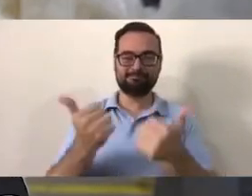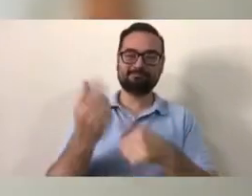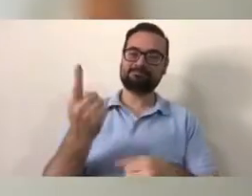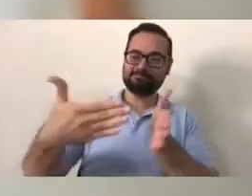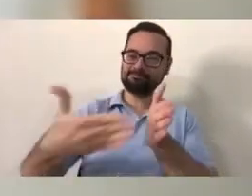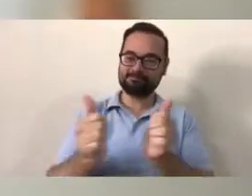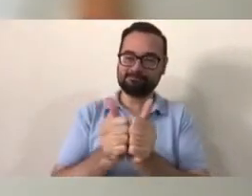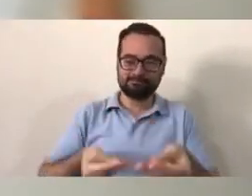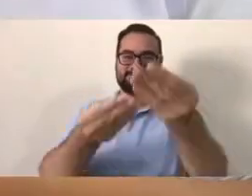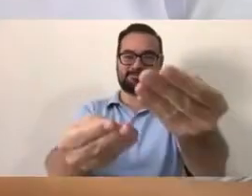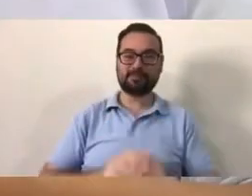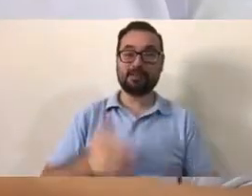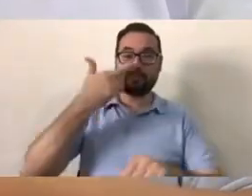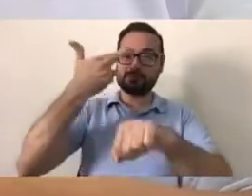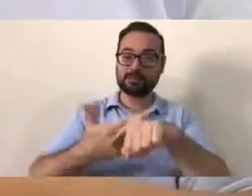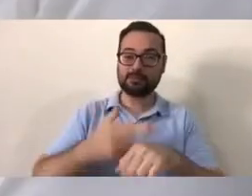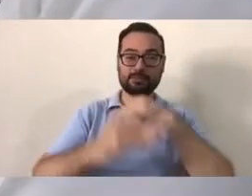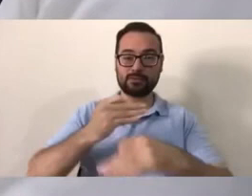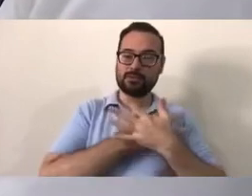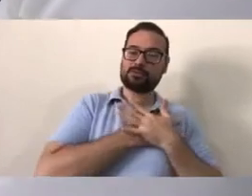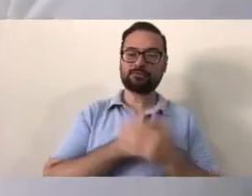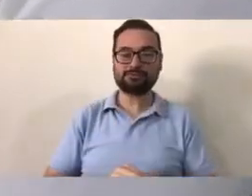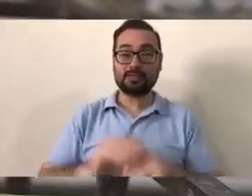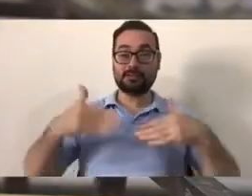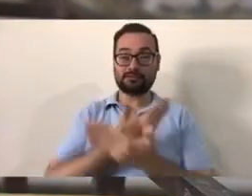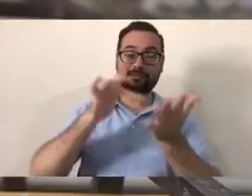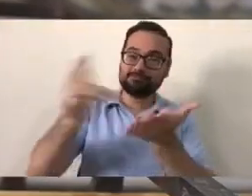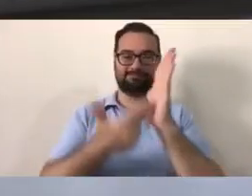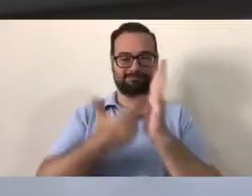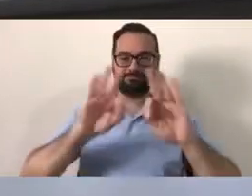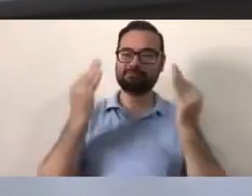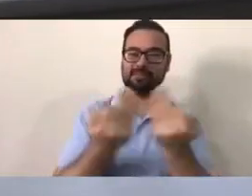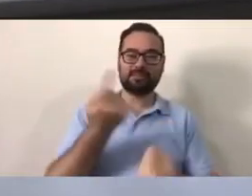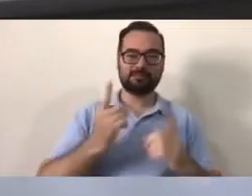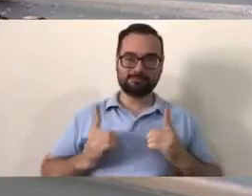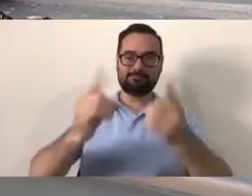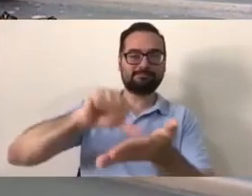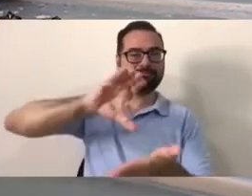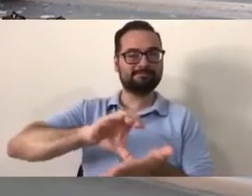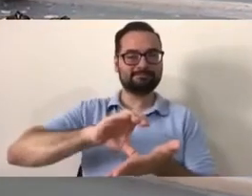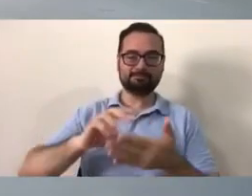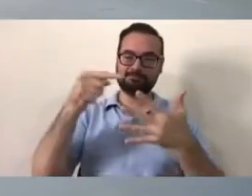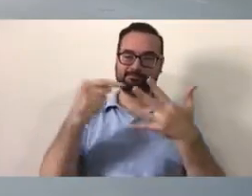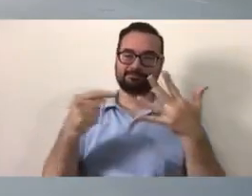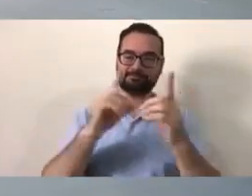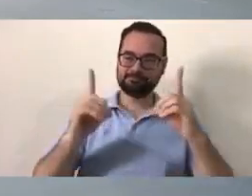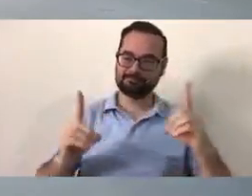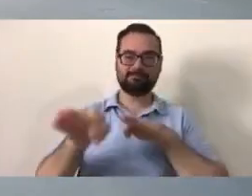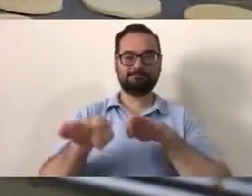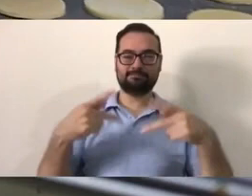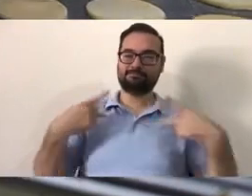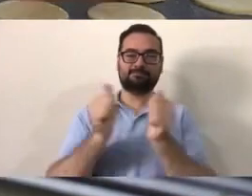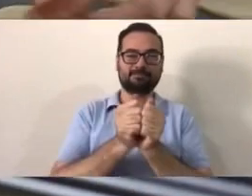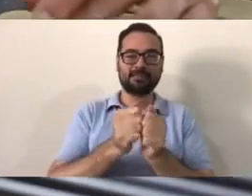y todo el amor. Nacimos gracias a los talleres formativos que ofrece APAC para impulsar la inclusión y desarrollo laboral de personas con parálisis cerebral